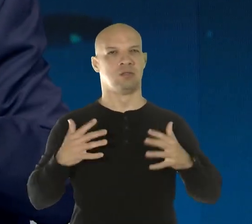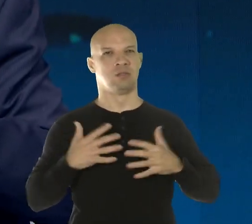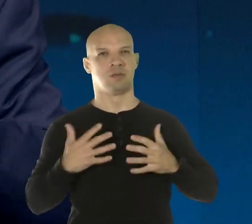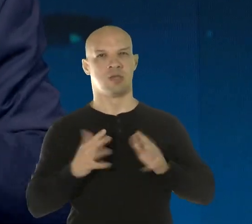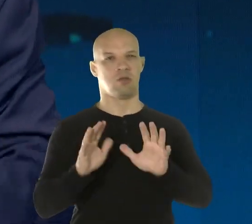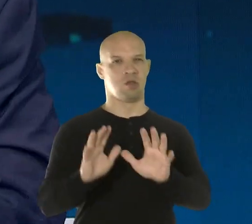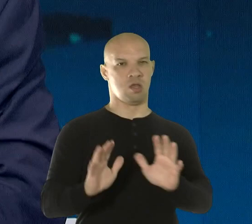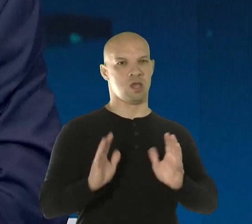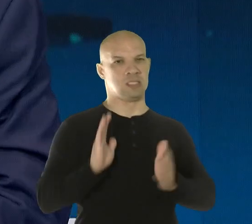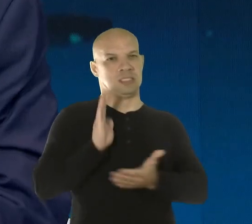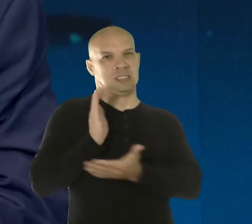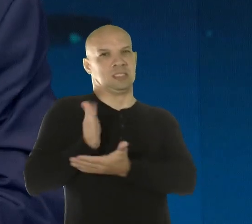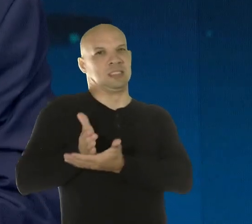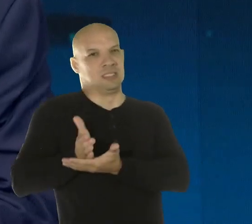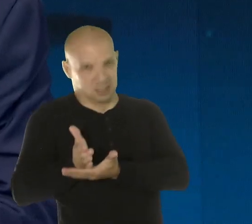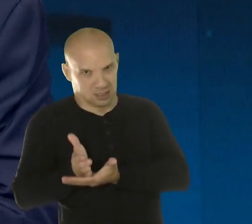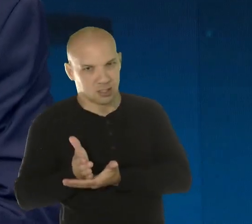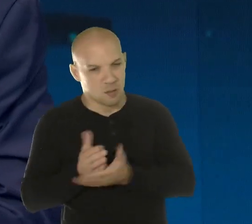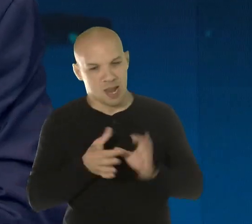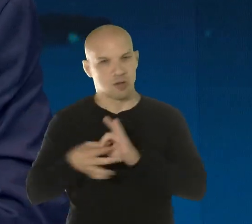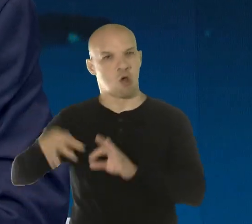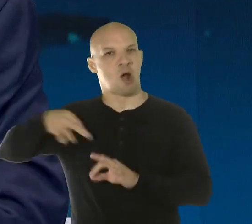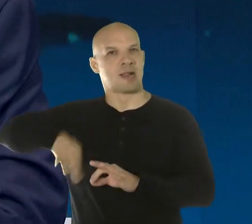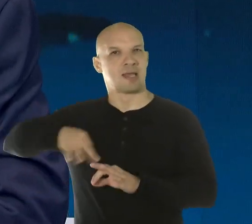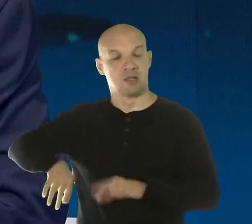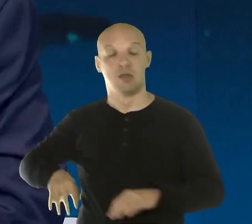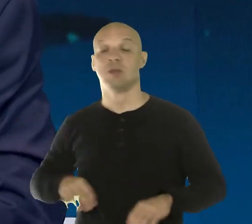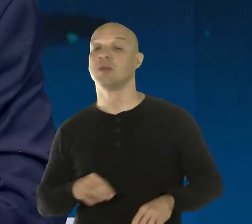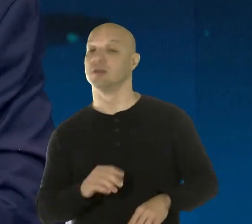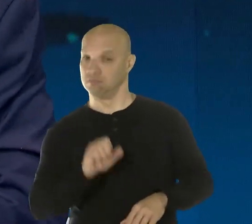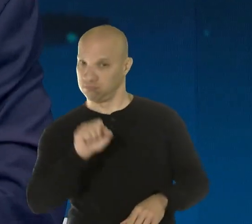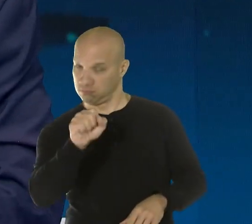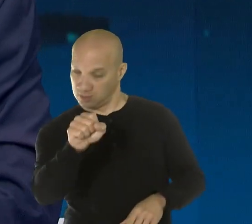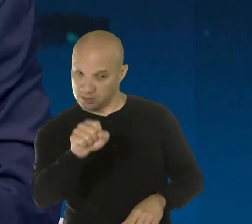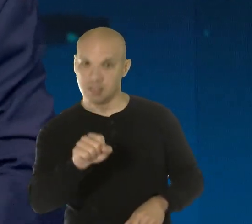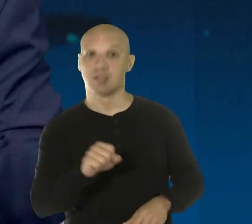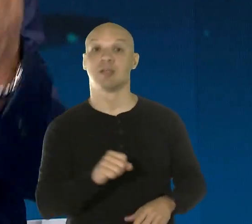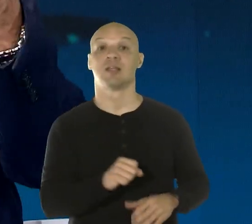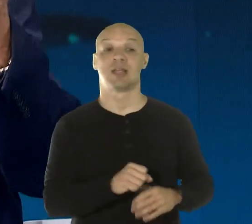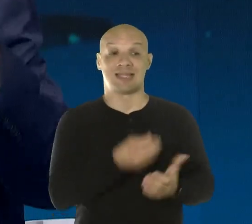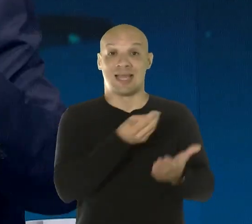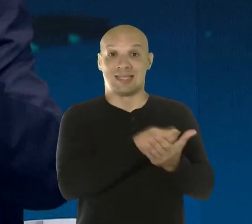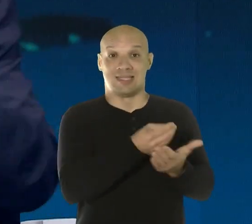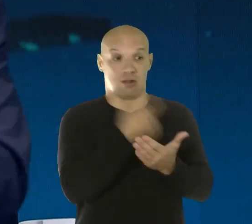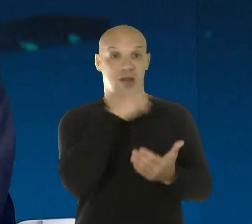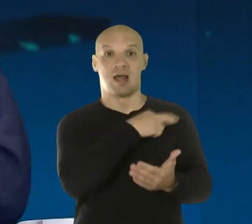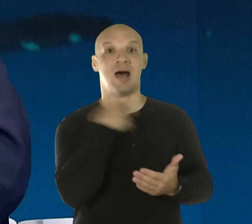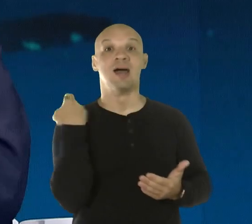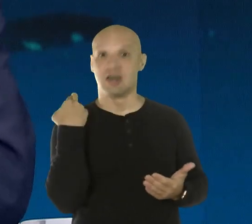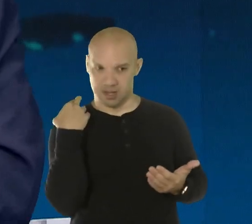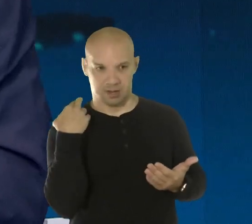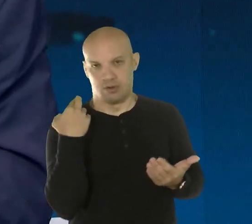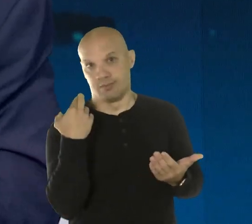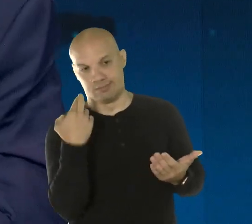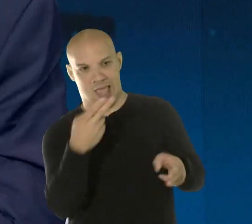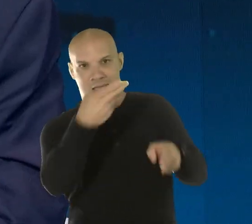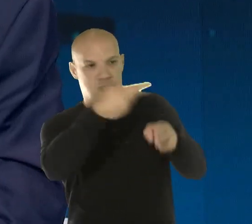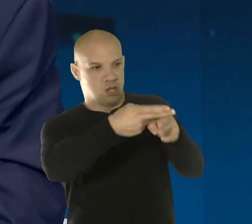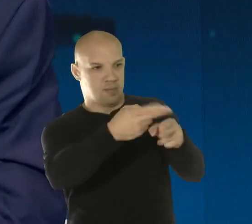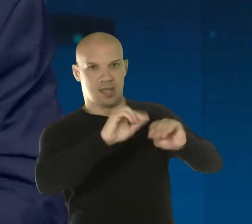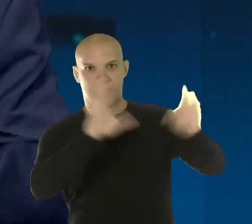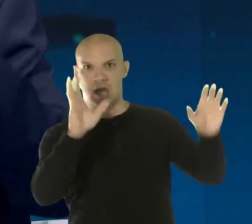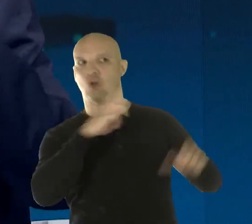conservador en términos de crédito. Así que, pues, sí, capital de riesgo, que literalmente inclusive lo dice el nombre, claro, pues tiende a